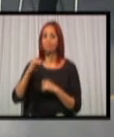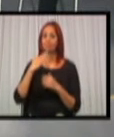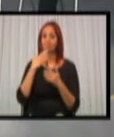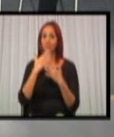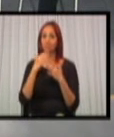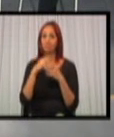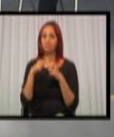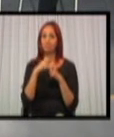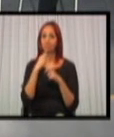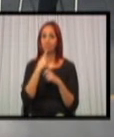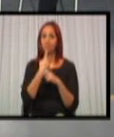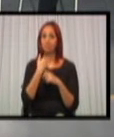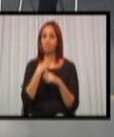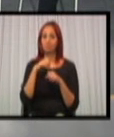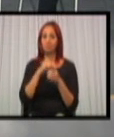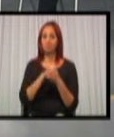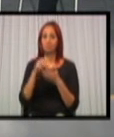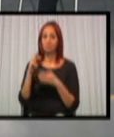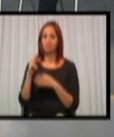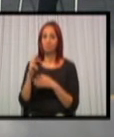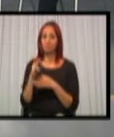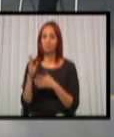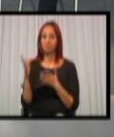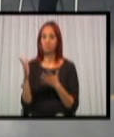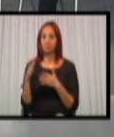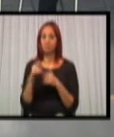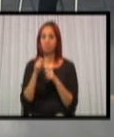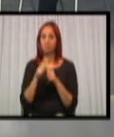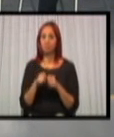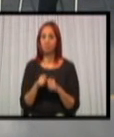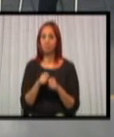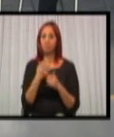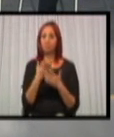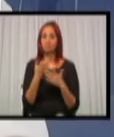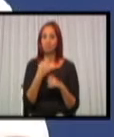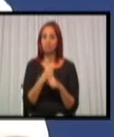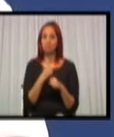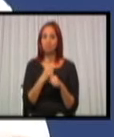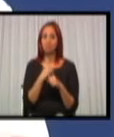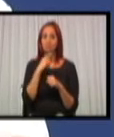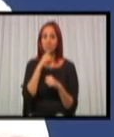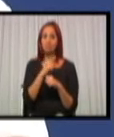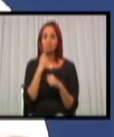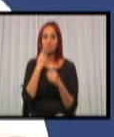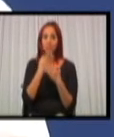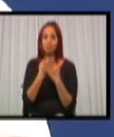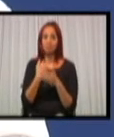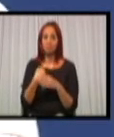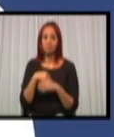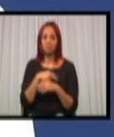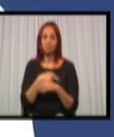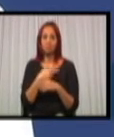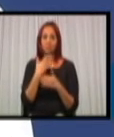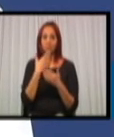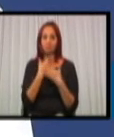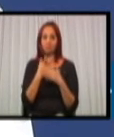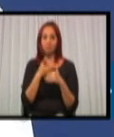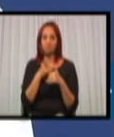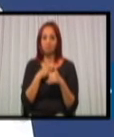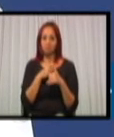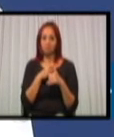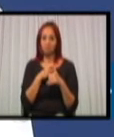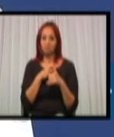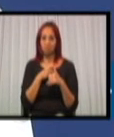bueno, el problema más serio que tiene San Mateo, como usted va a puntualizar, es el empleo. La propuesta de nosotros va a ser